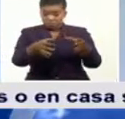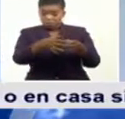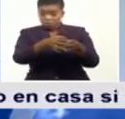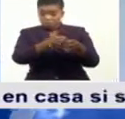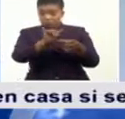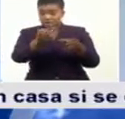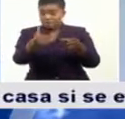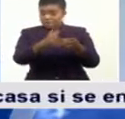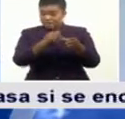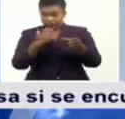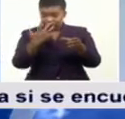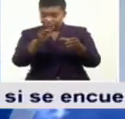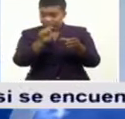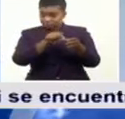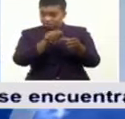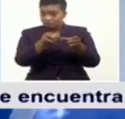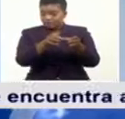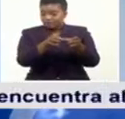6.884, el